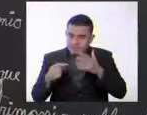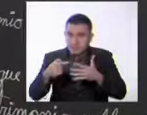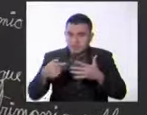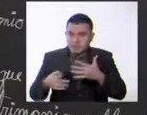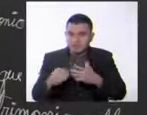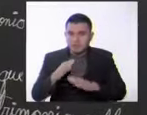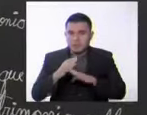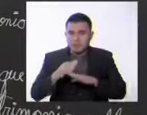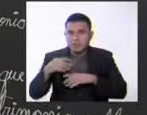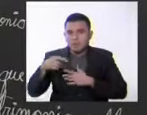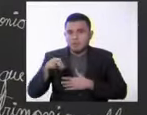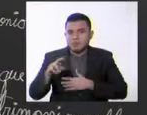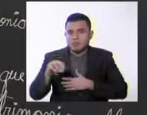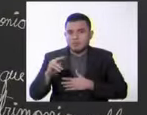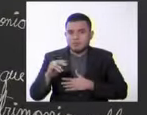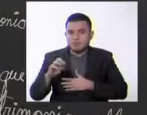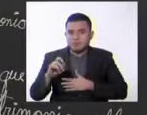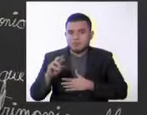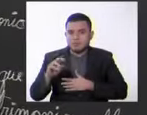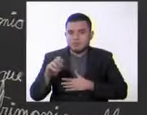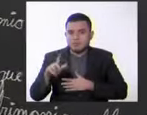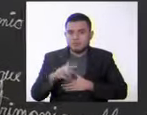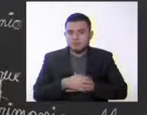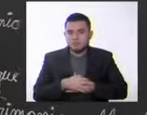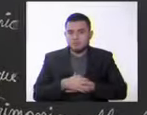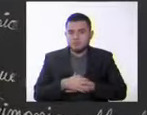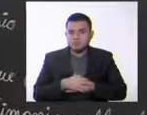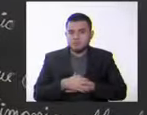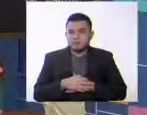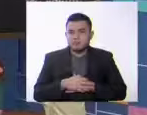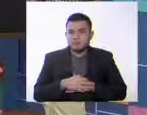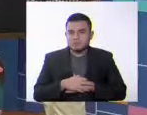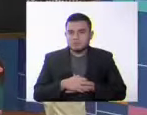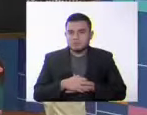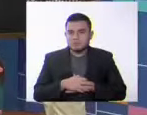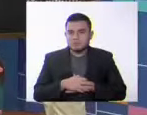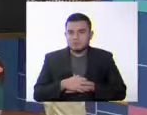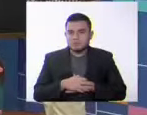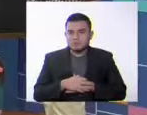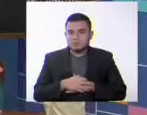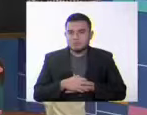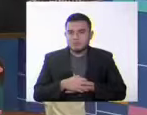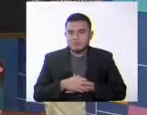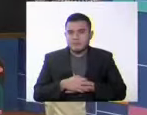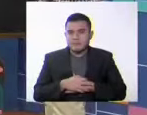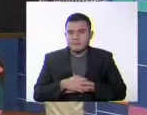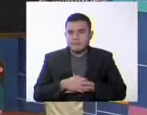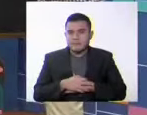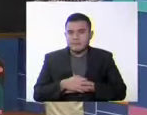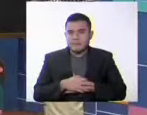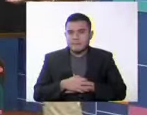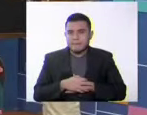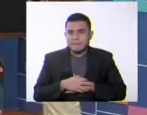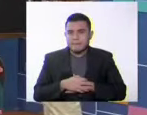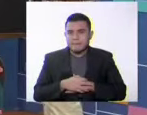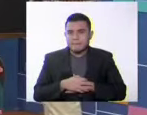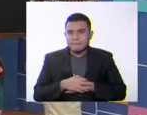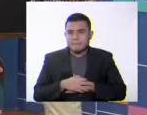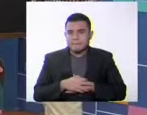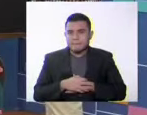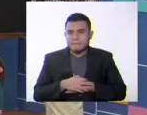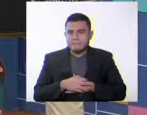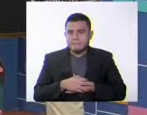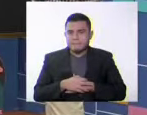el patrimonio cultural. ¿Cuál es la ley que protege el patrimonio cultural? Vamos a ver. La ley... Obvio, Luis, ahí